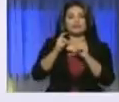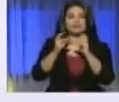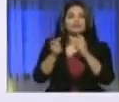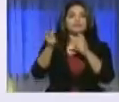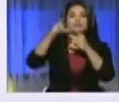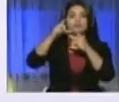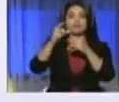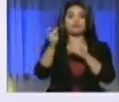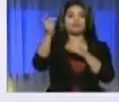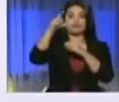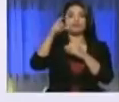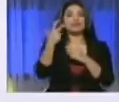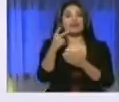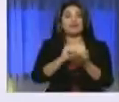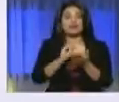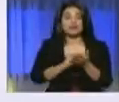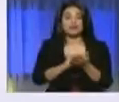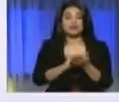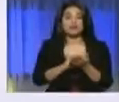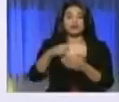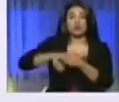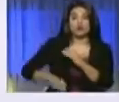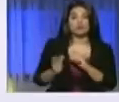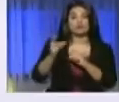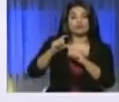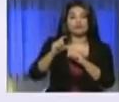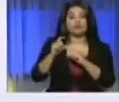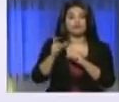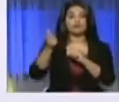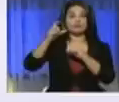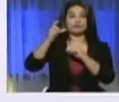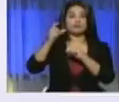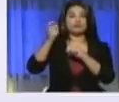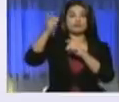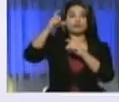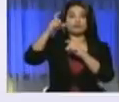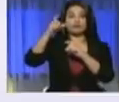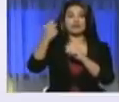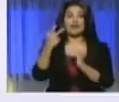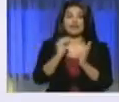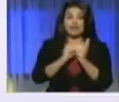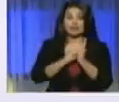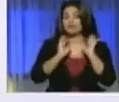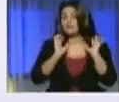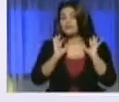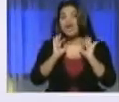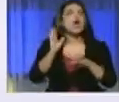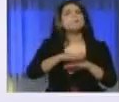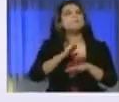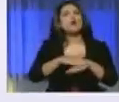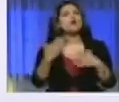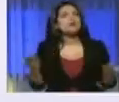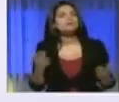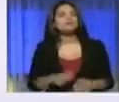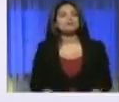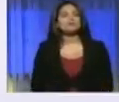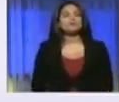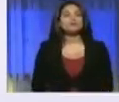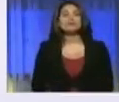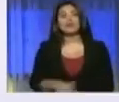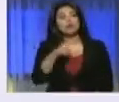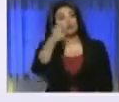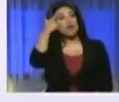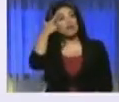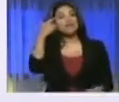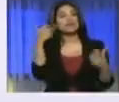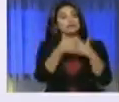preventivos, ¿no? Porque la guerra económica ha apretado duro, porque ellos dijeron, no, ganamos la Asamblea Nacional y